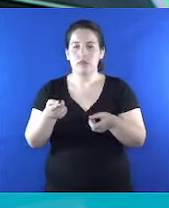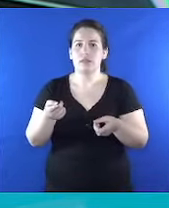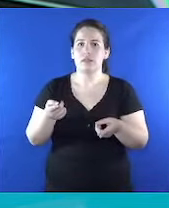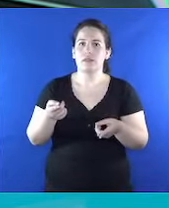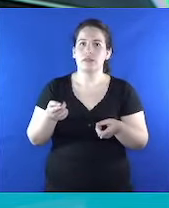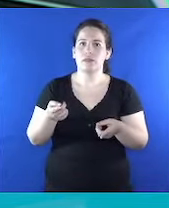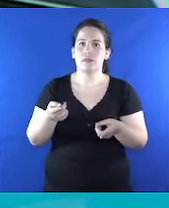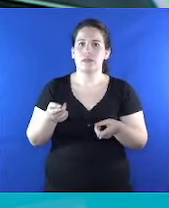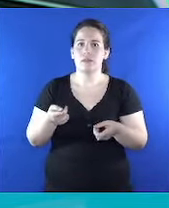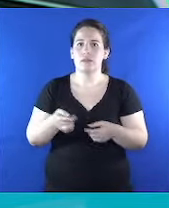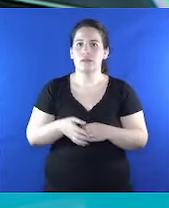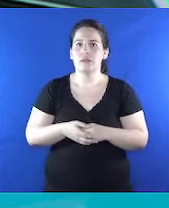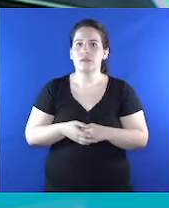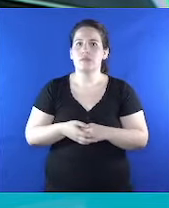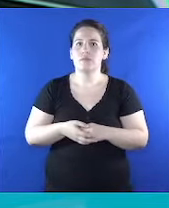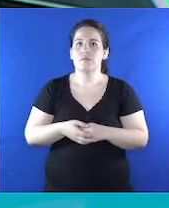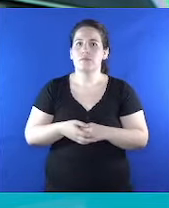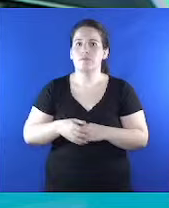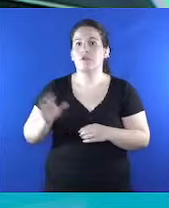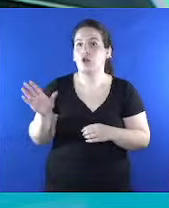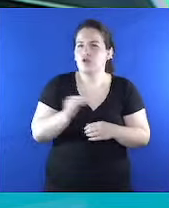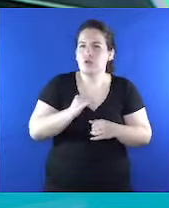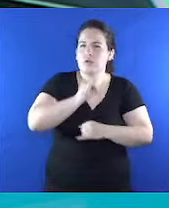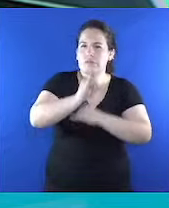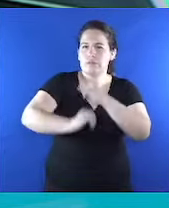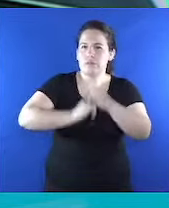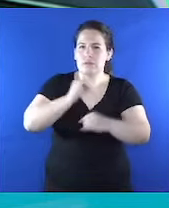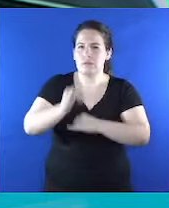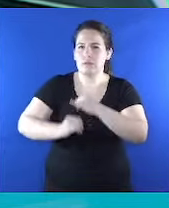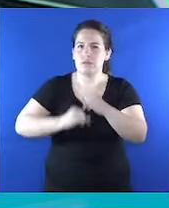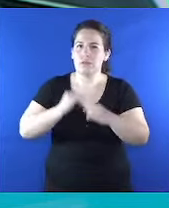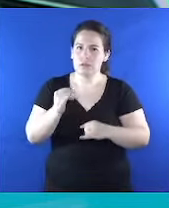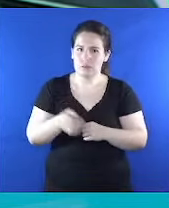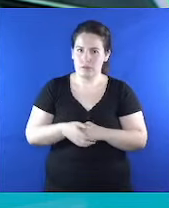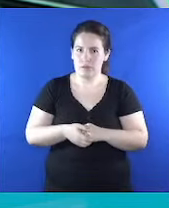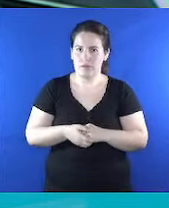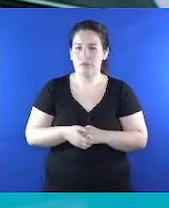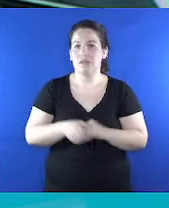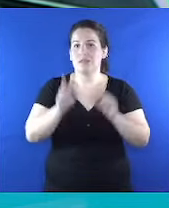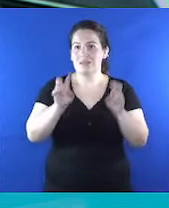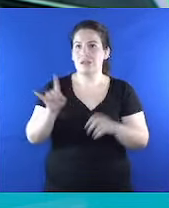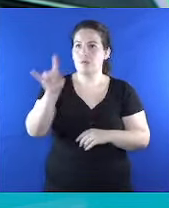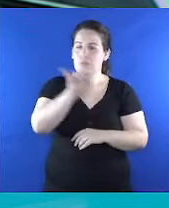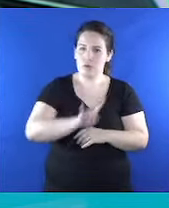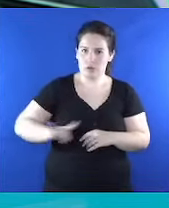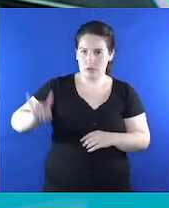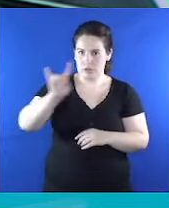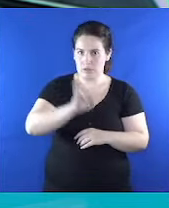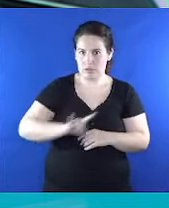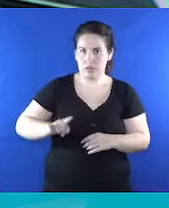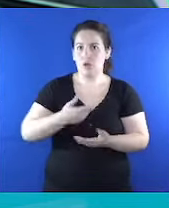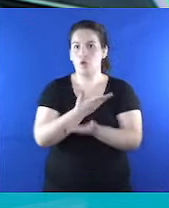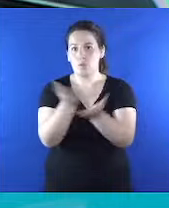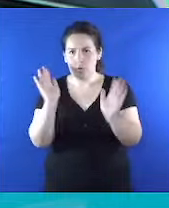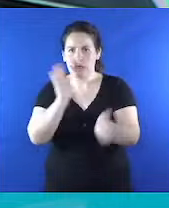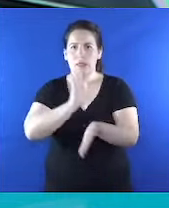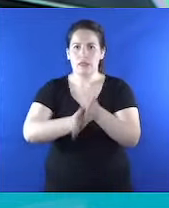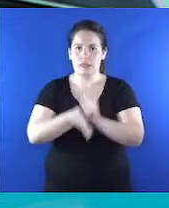docentes todo esto que se plantea respecto de la universidad pública y